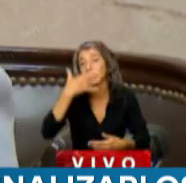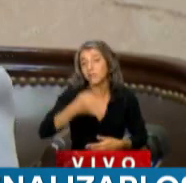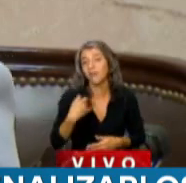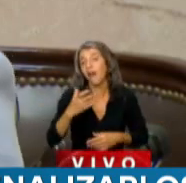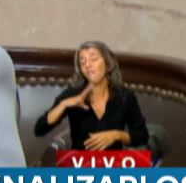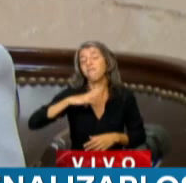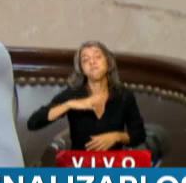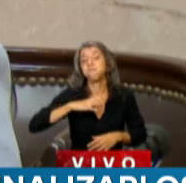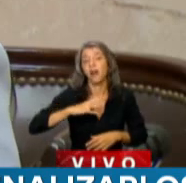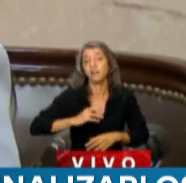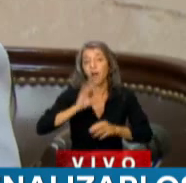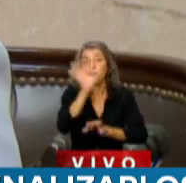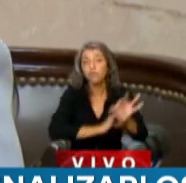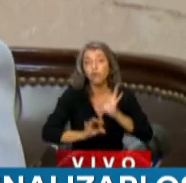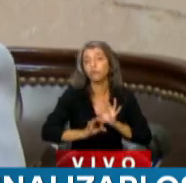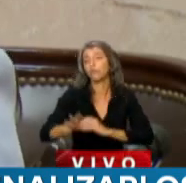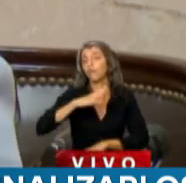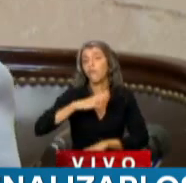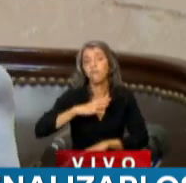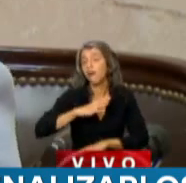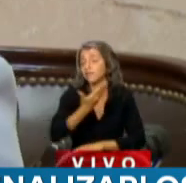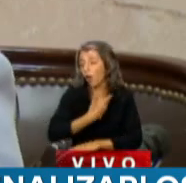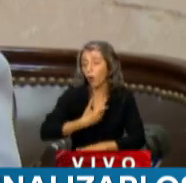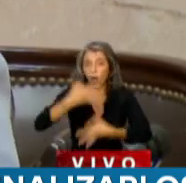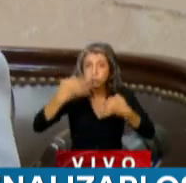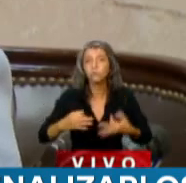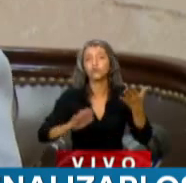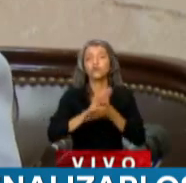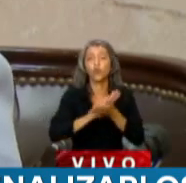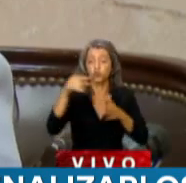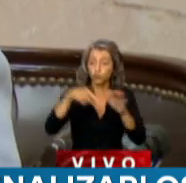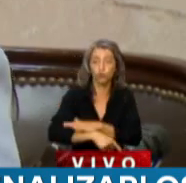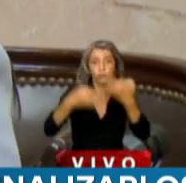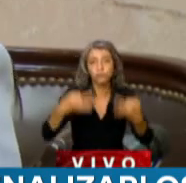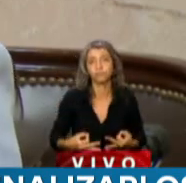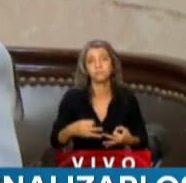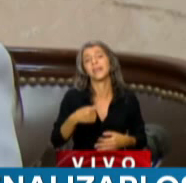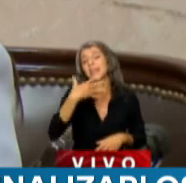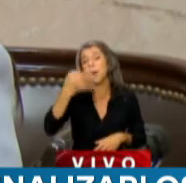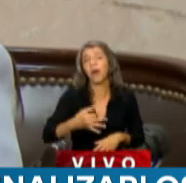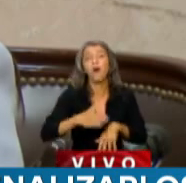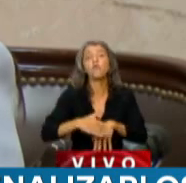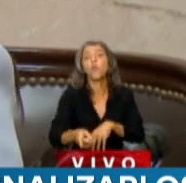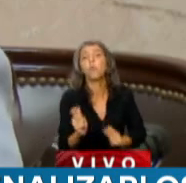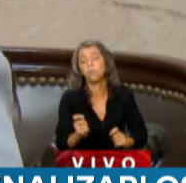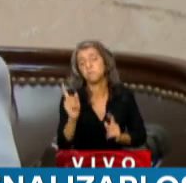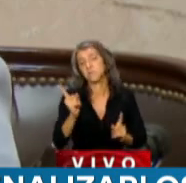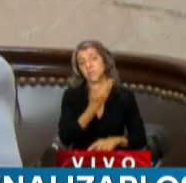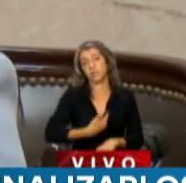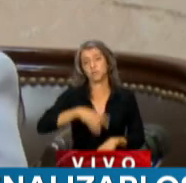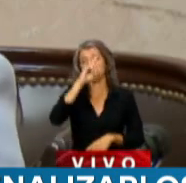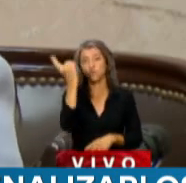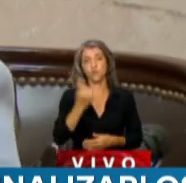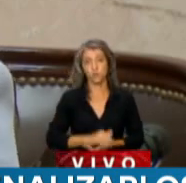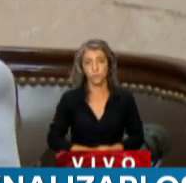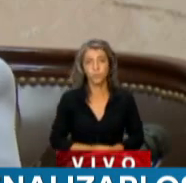humanidad reconocidos por el Estado argentino. Por ejemplo, el Holocausto es uno de esos crímenes. El genocidio armenio fue reconocido por el Estado